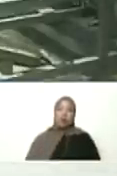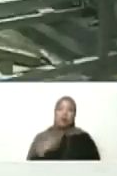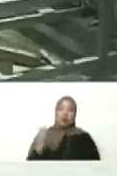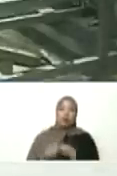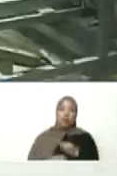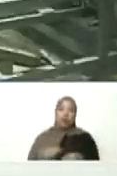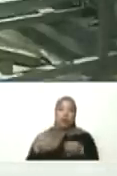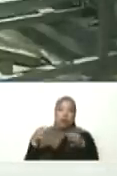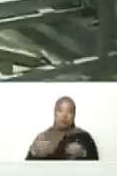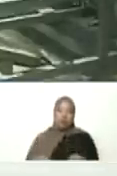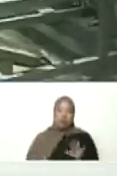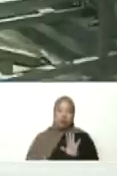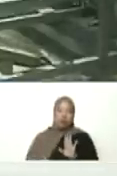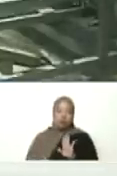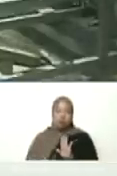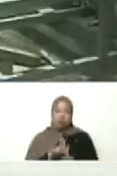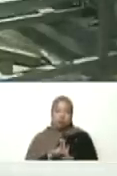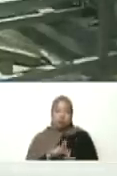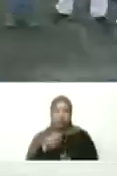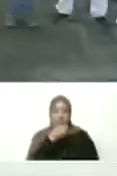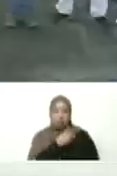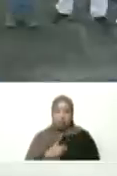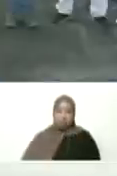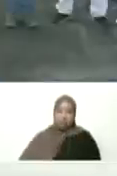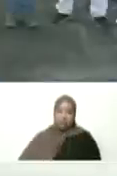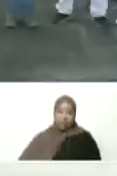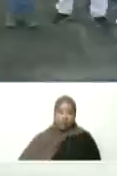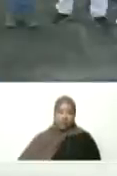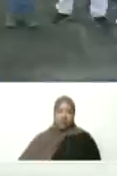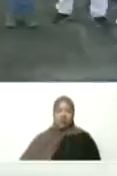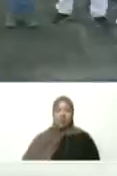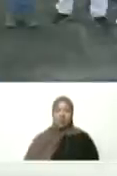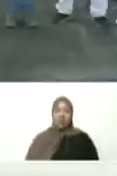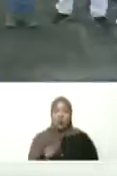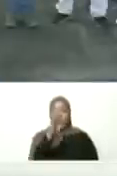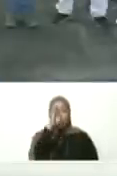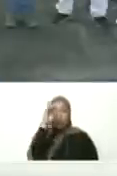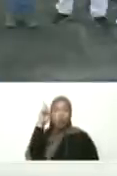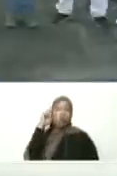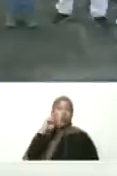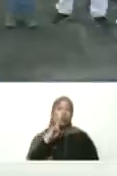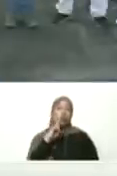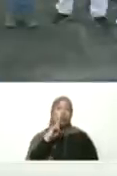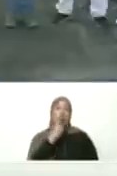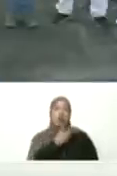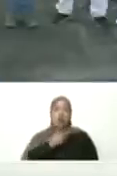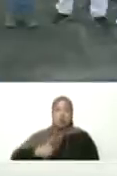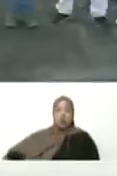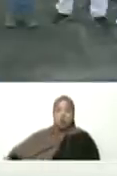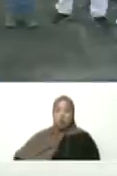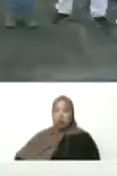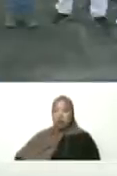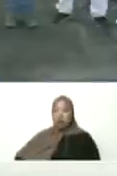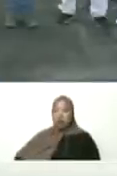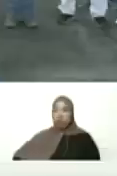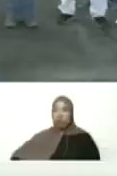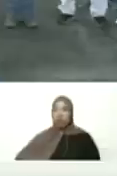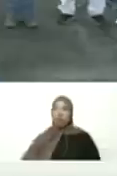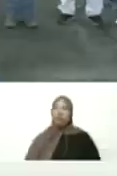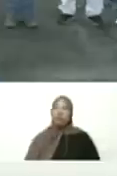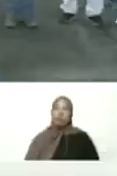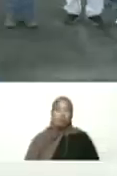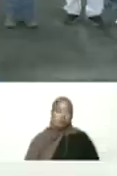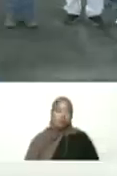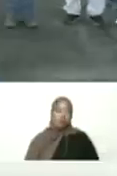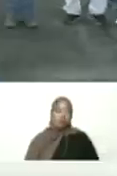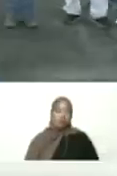estatal. Aquí está el presidente del Banco Bicentenario, Simón Serpa. Es contigo, Simón Serpa. La